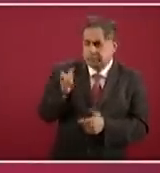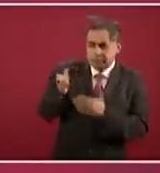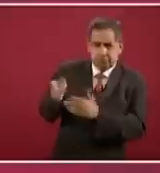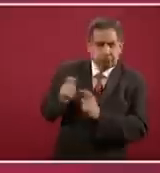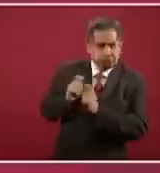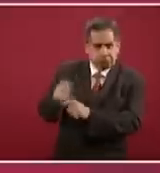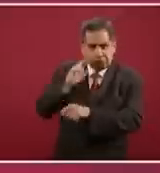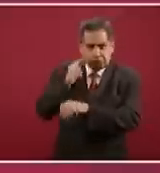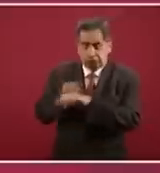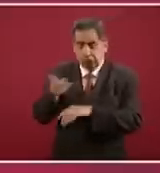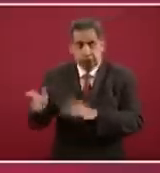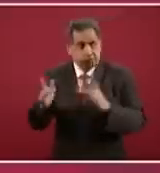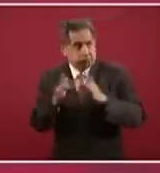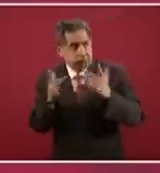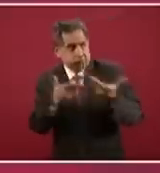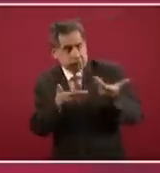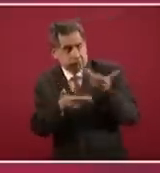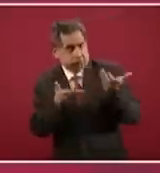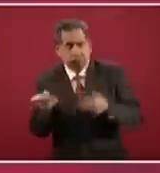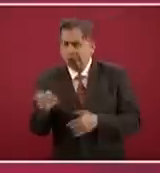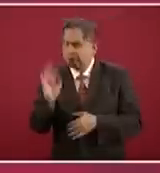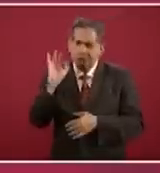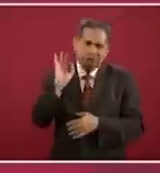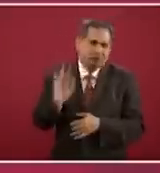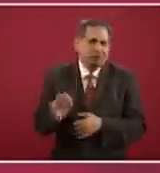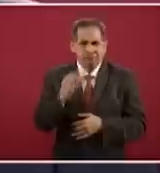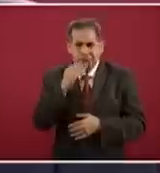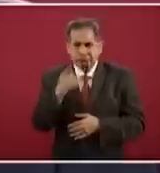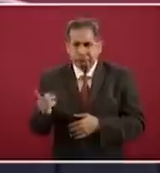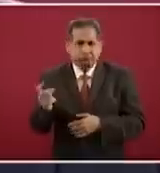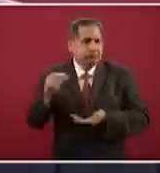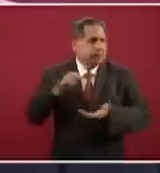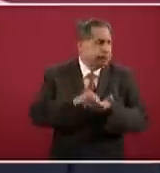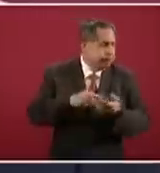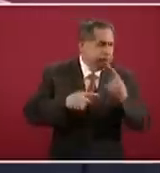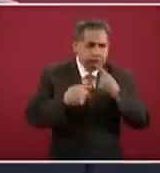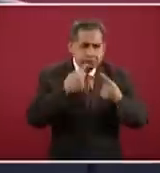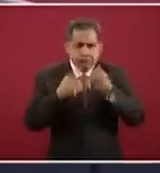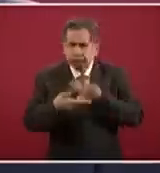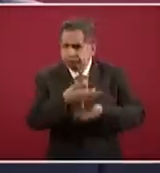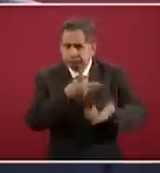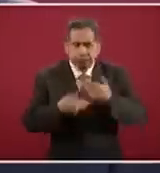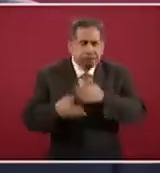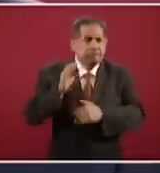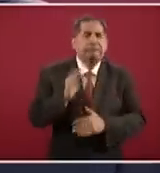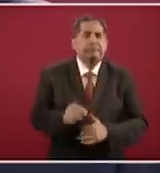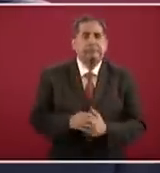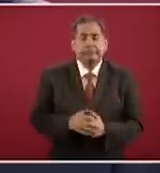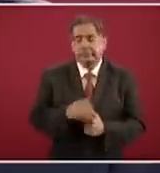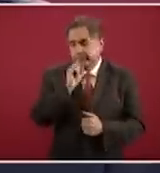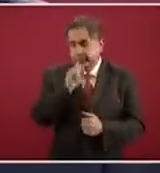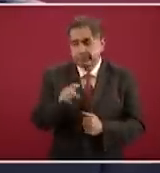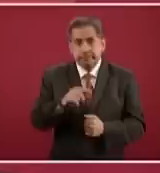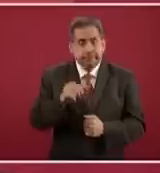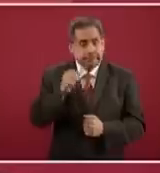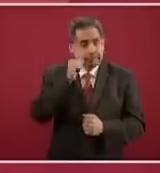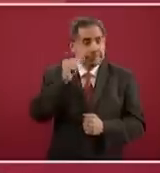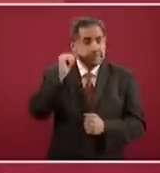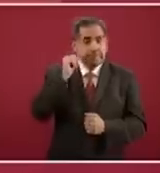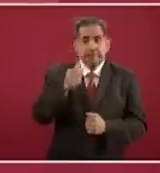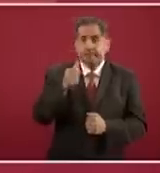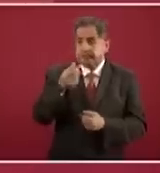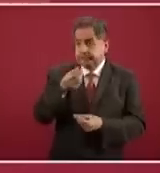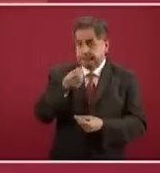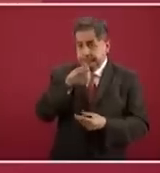Ha estado constantemente en las negociaciones y ayer me